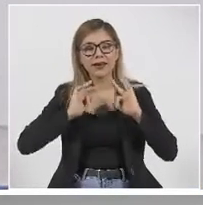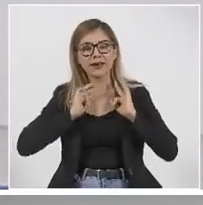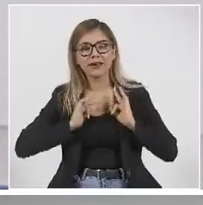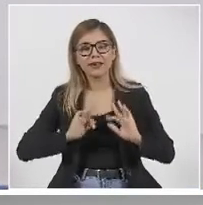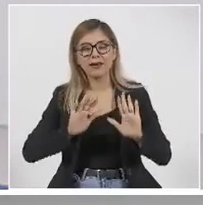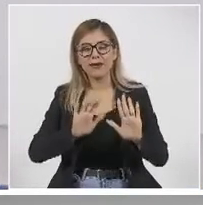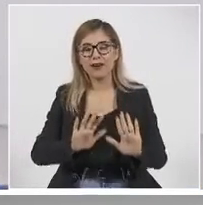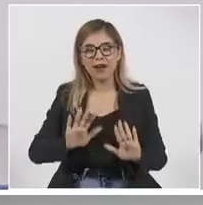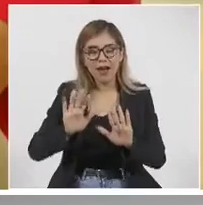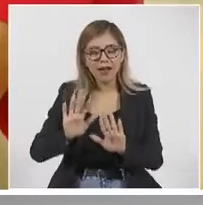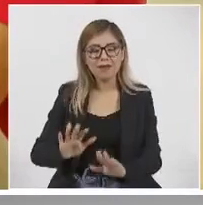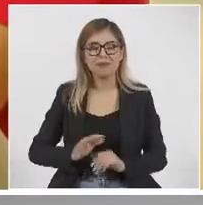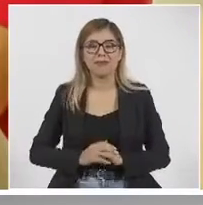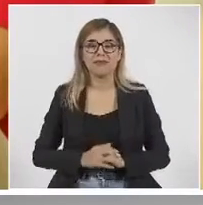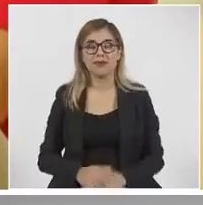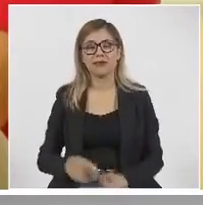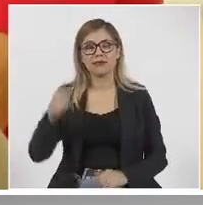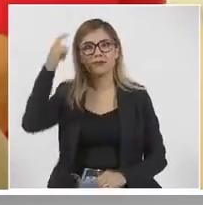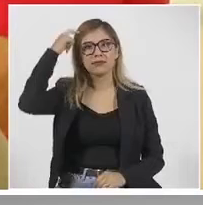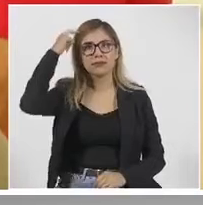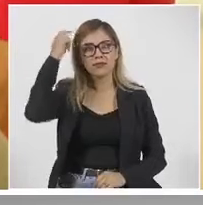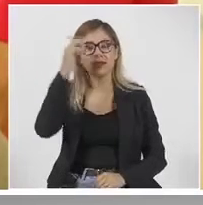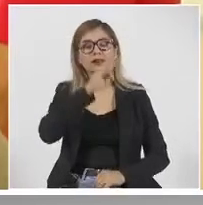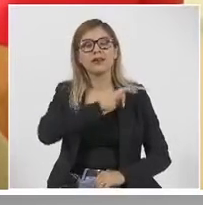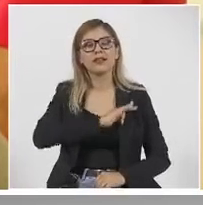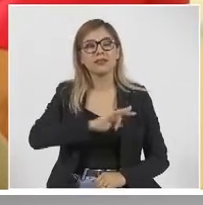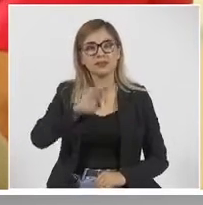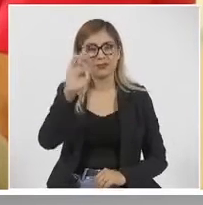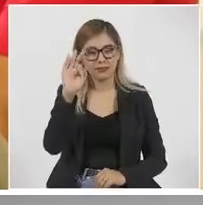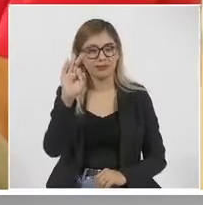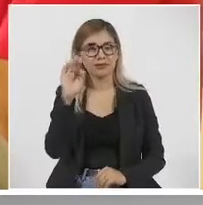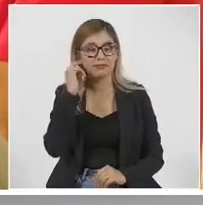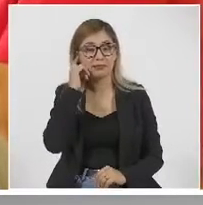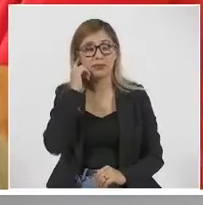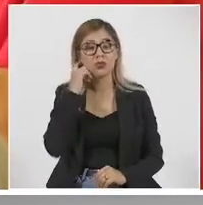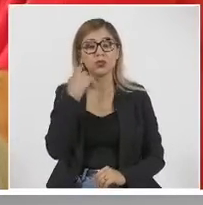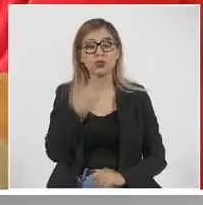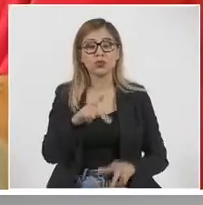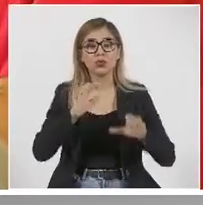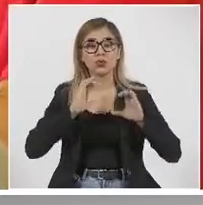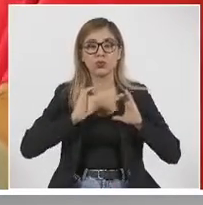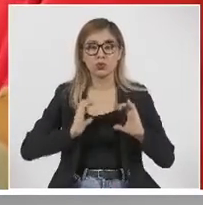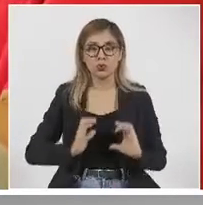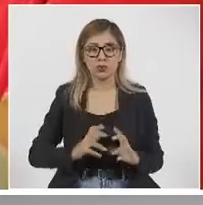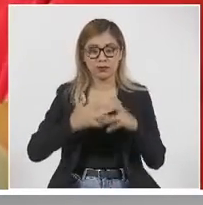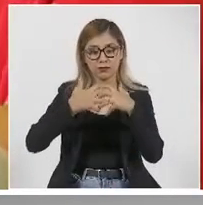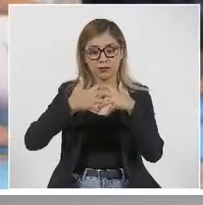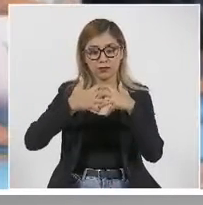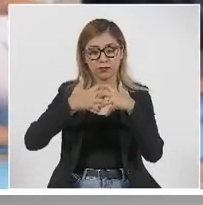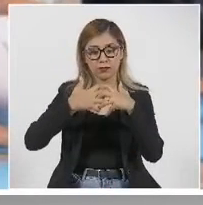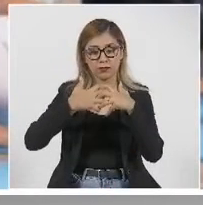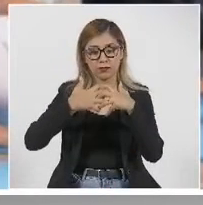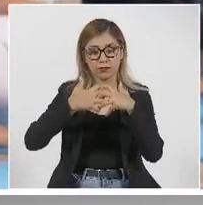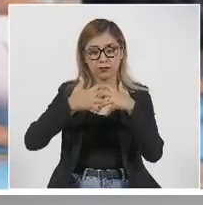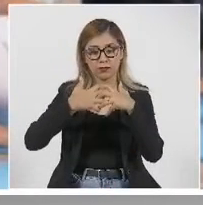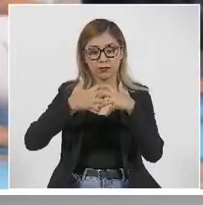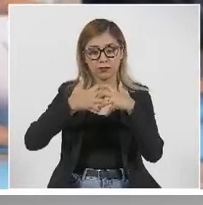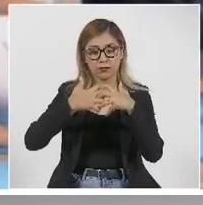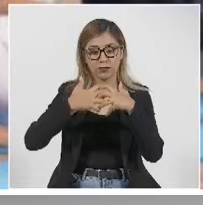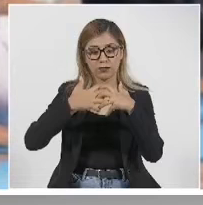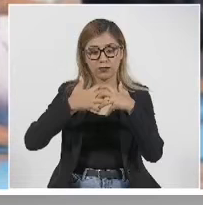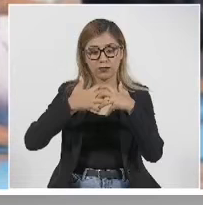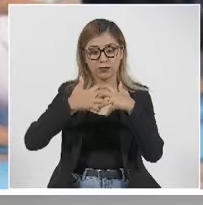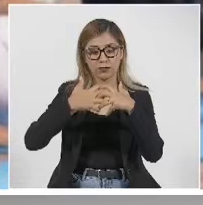calma. Y una vez que la mente alcanza estos estados, es cuando realmente el cuerpo, sus funciones, su química, sus órganos se